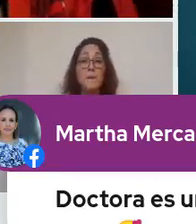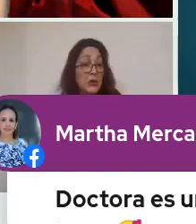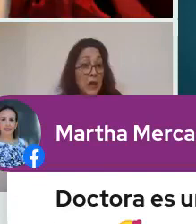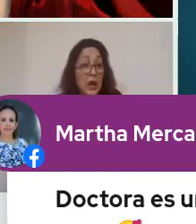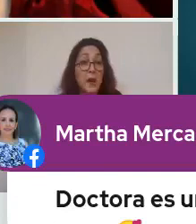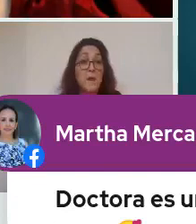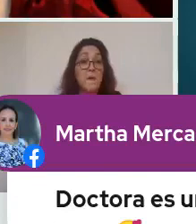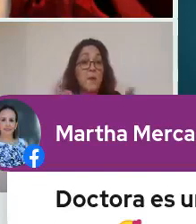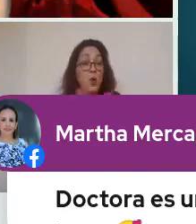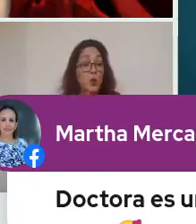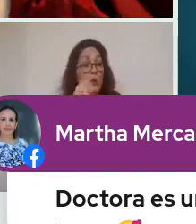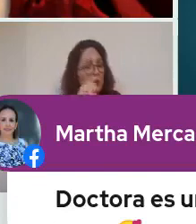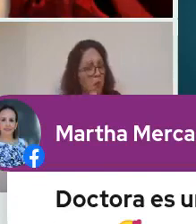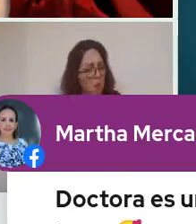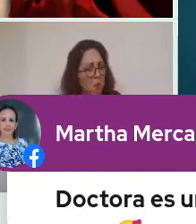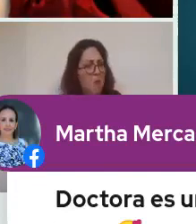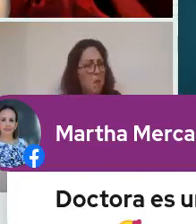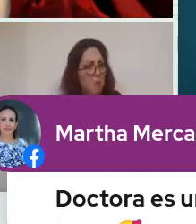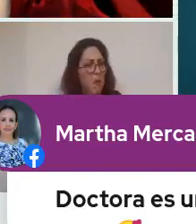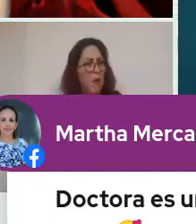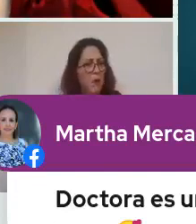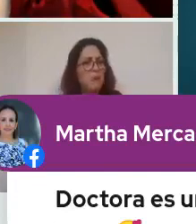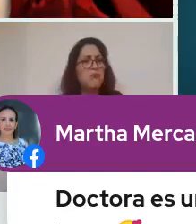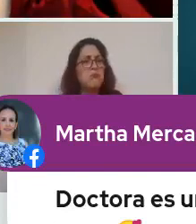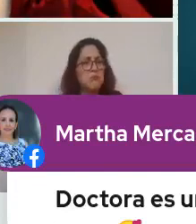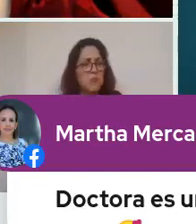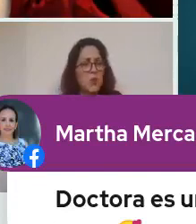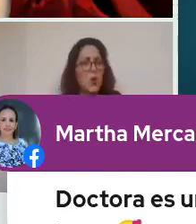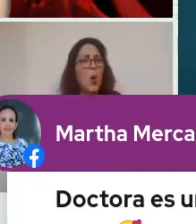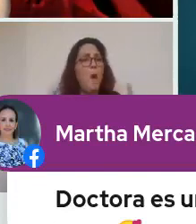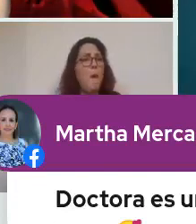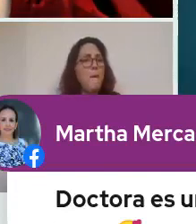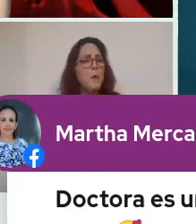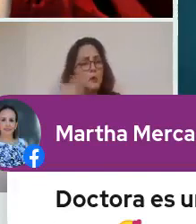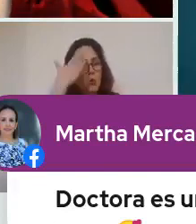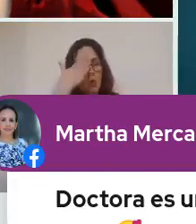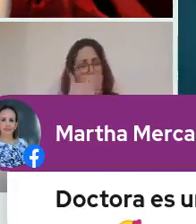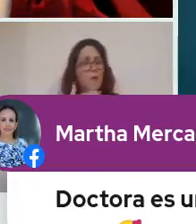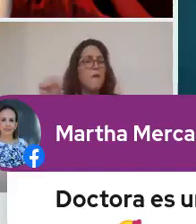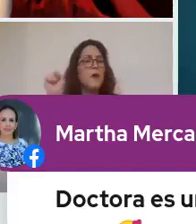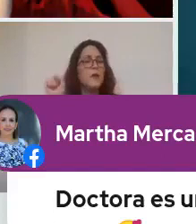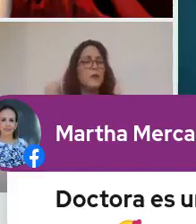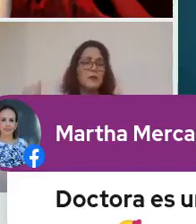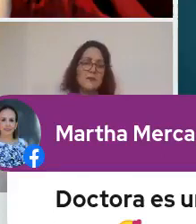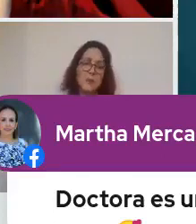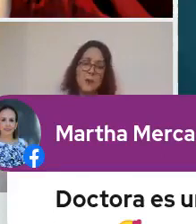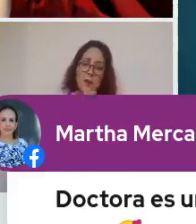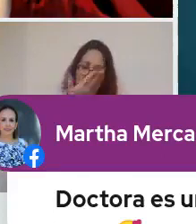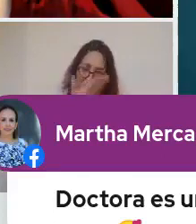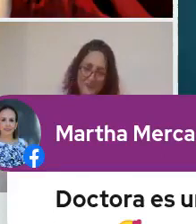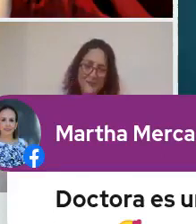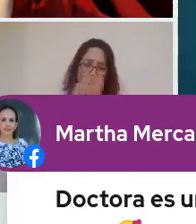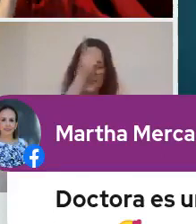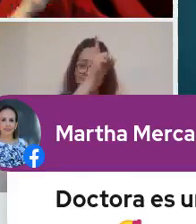también influye mucho, pues, en las adolescencias, por ejemplo, ¿no? Porque, bueno, pues